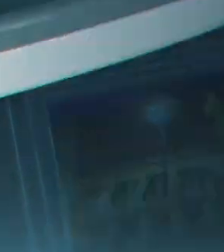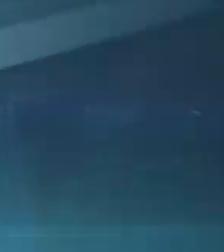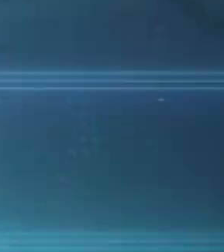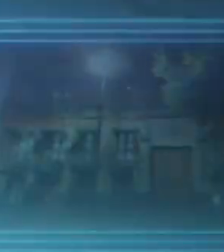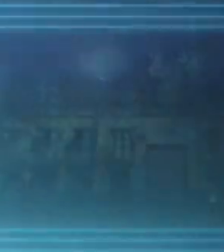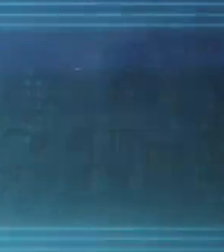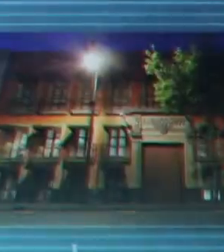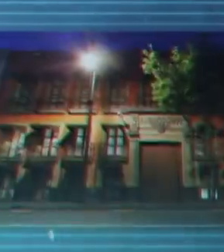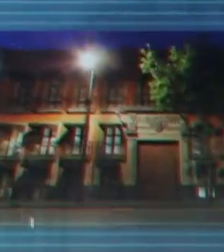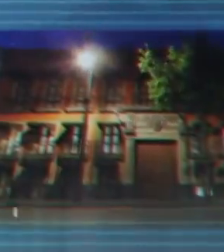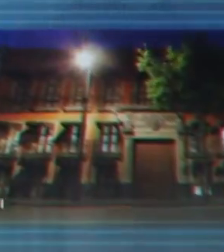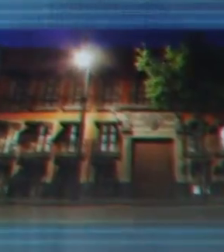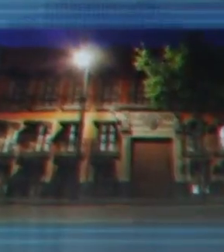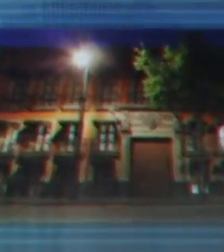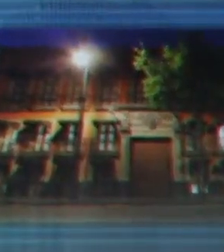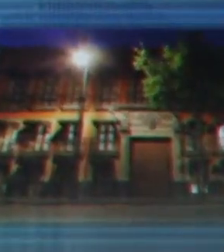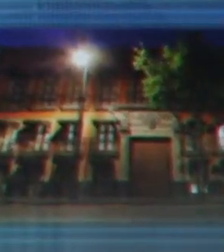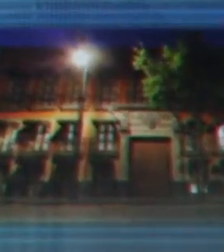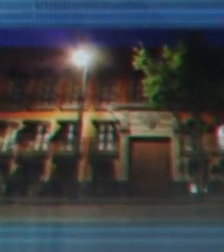provecho